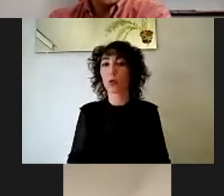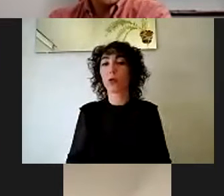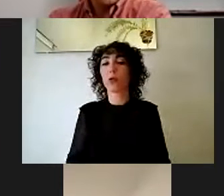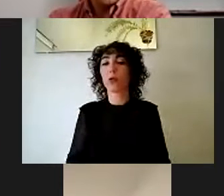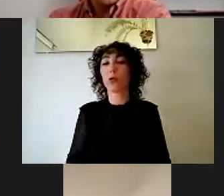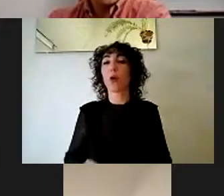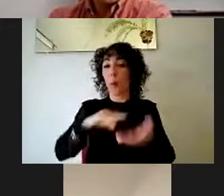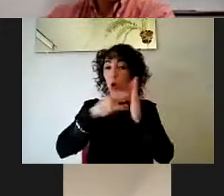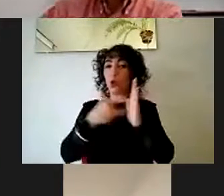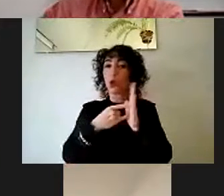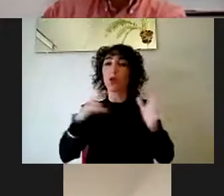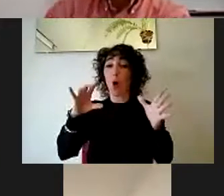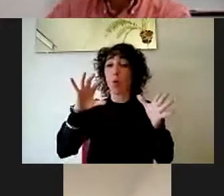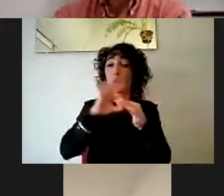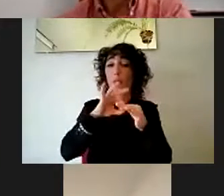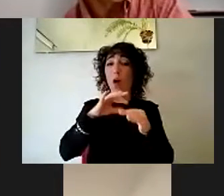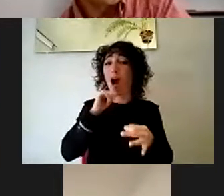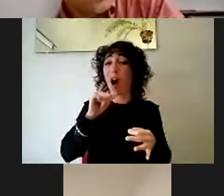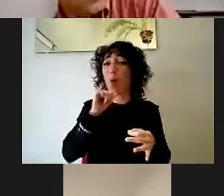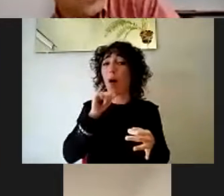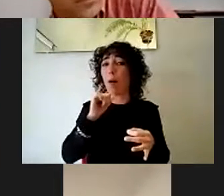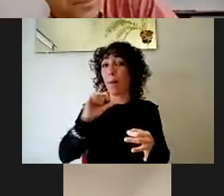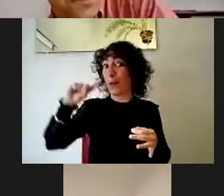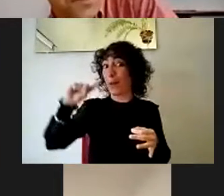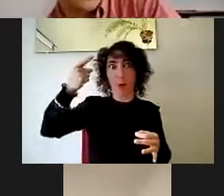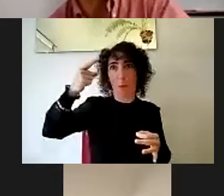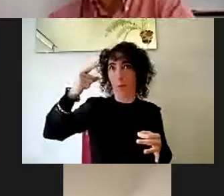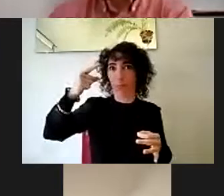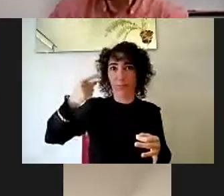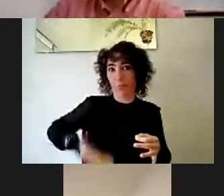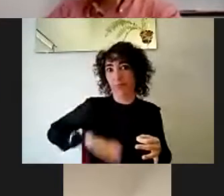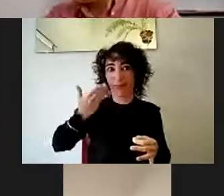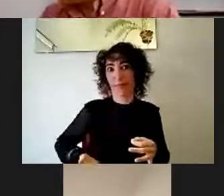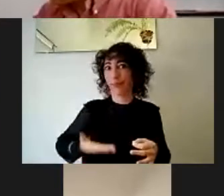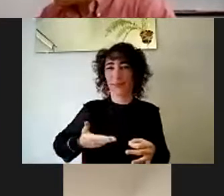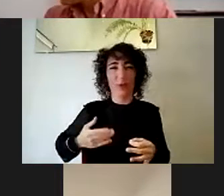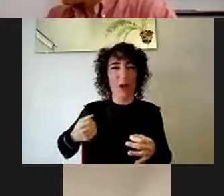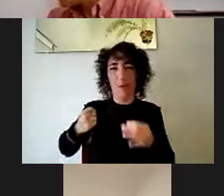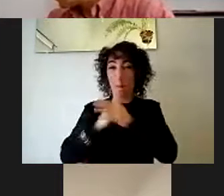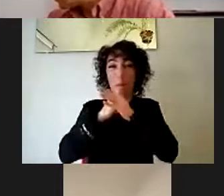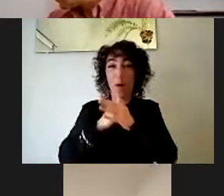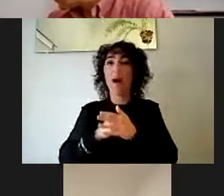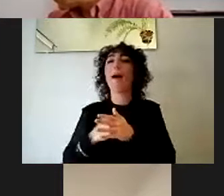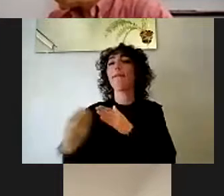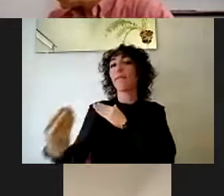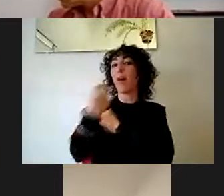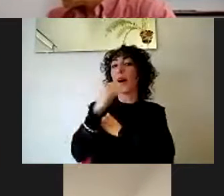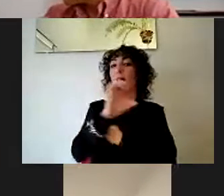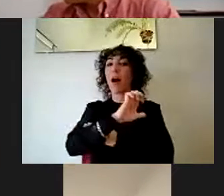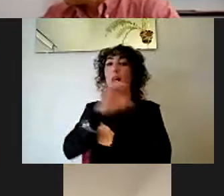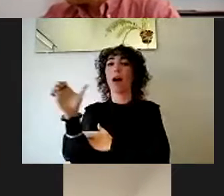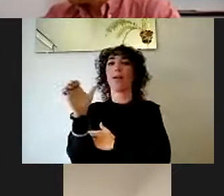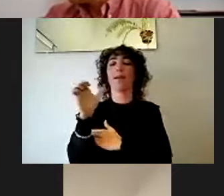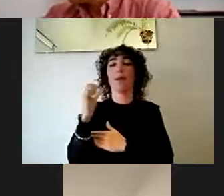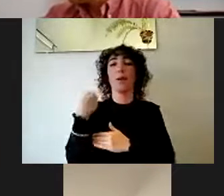proyectos de agua tiene que ver, el primero, que es el más importante, es con la financiación europea, permitir la ampliación de la depuradora de